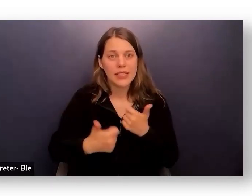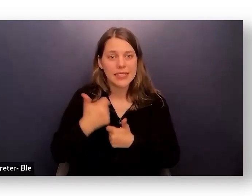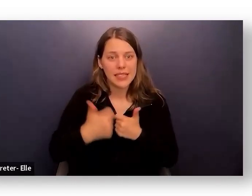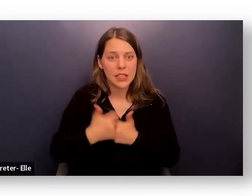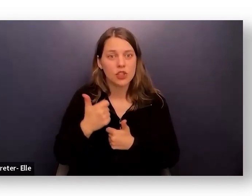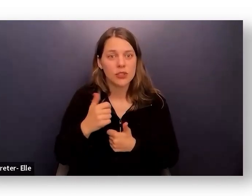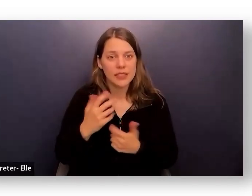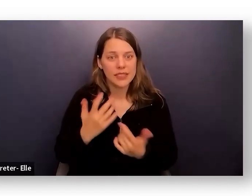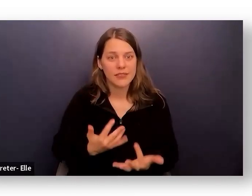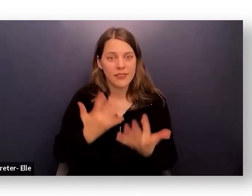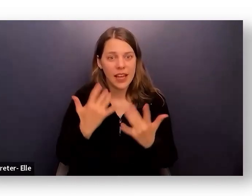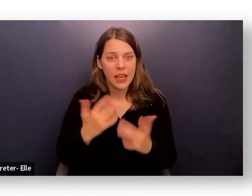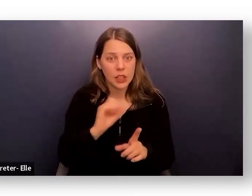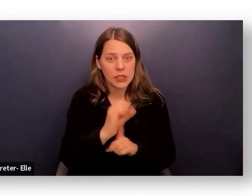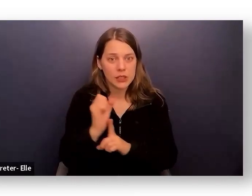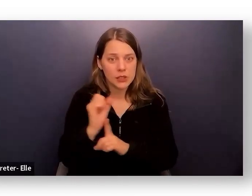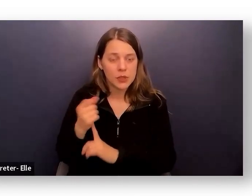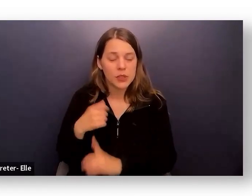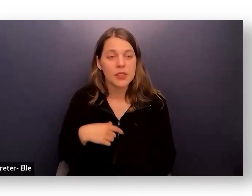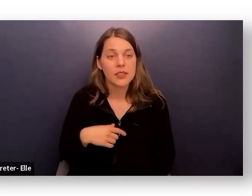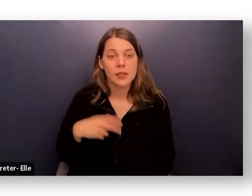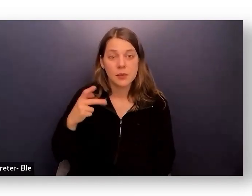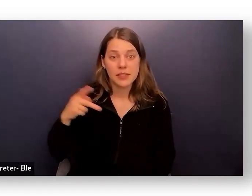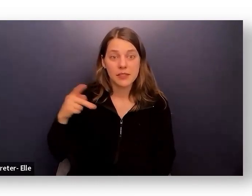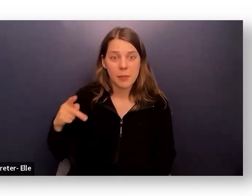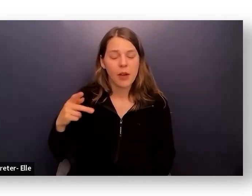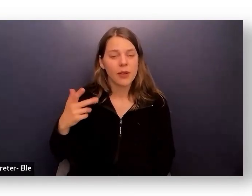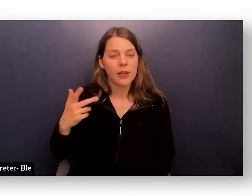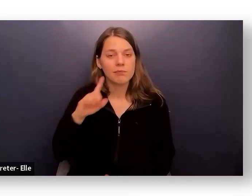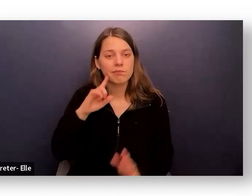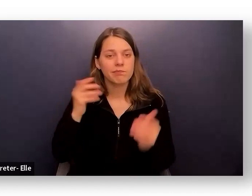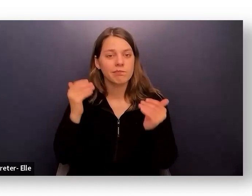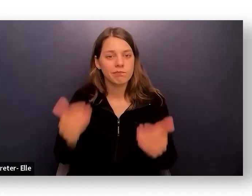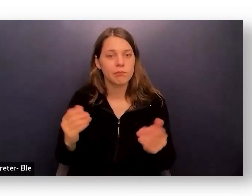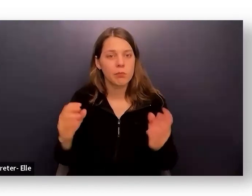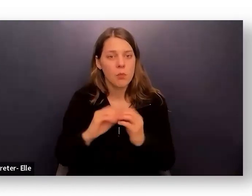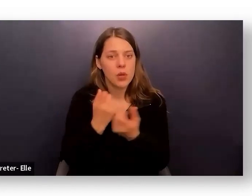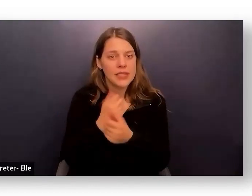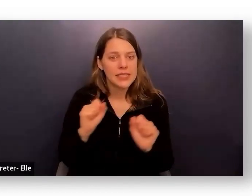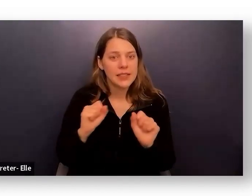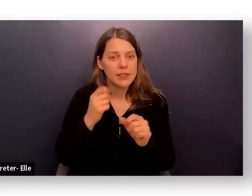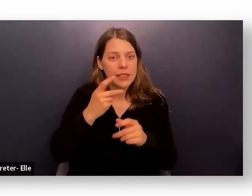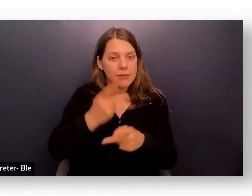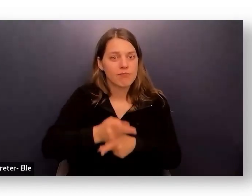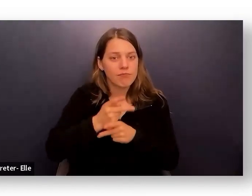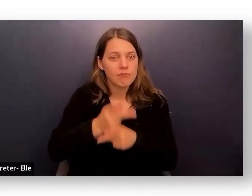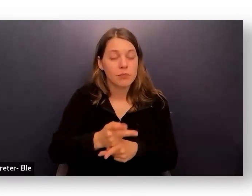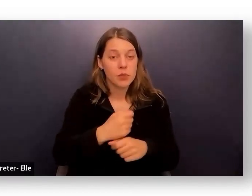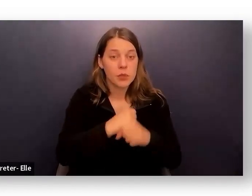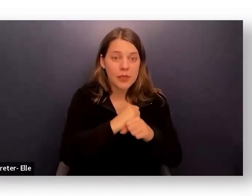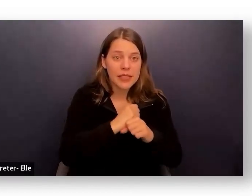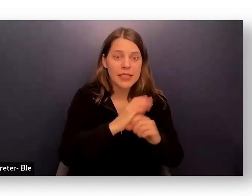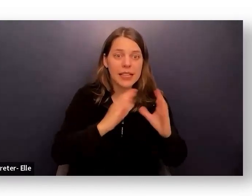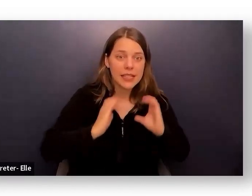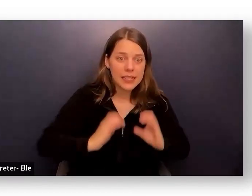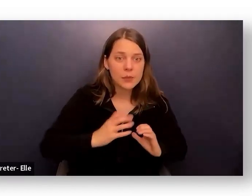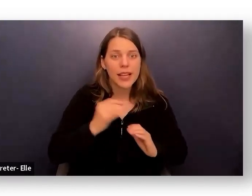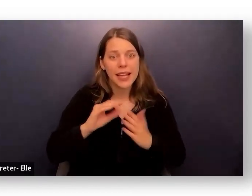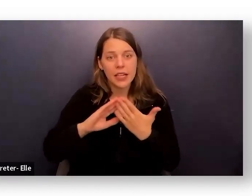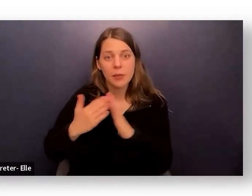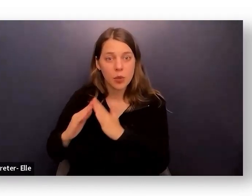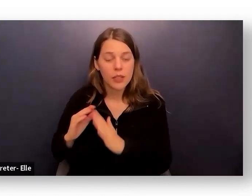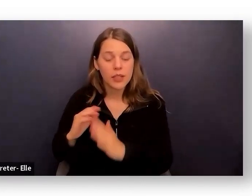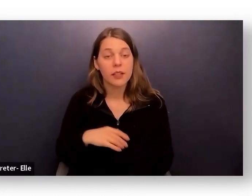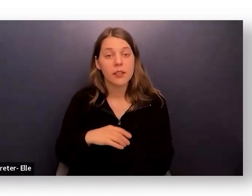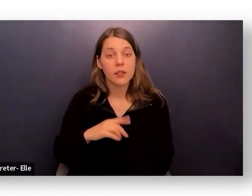viendo un aumento en las condiciones peligrosas de incendios forestales. Los seres humanos están tomando precauciones de seguridad adicionales para proteger a sus clientes y